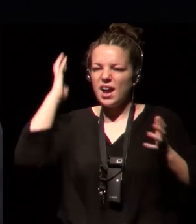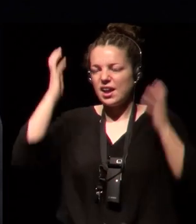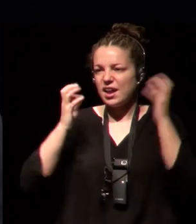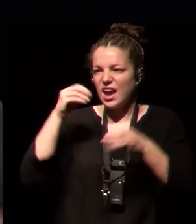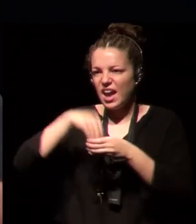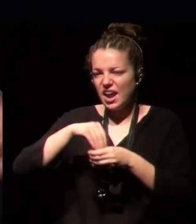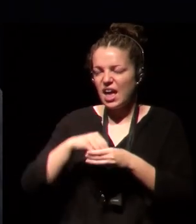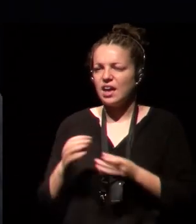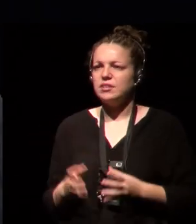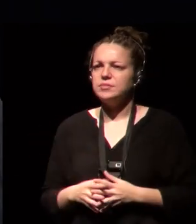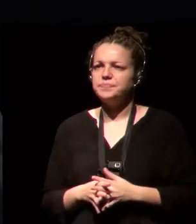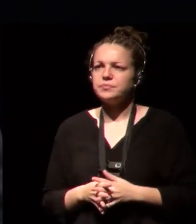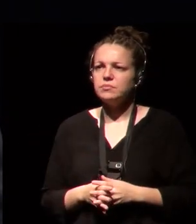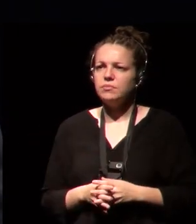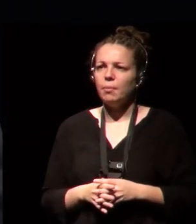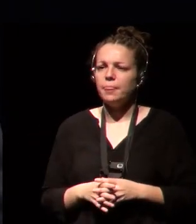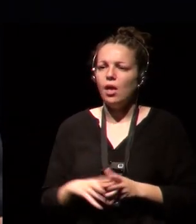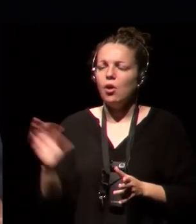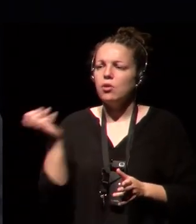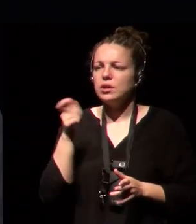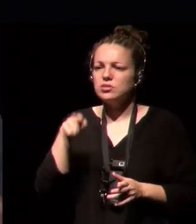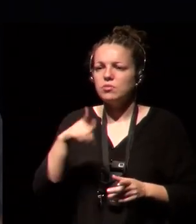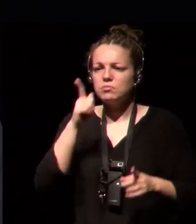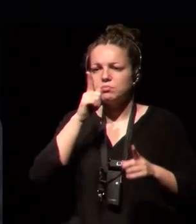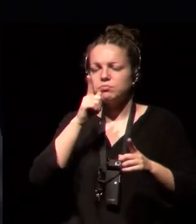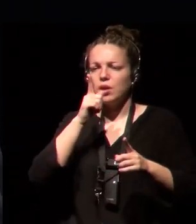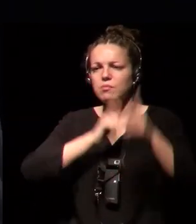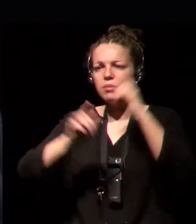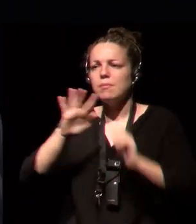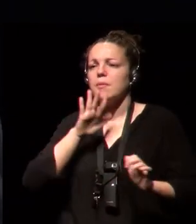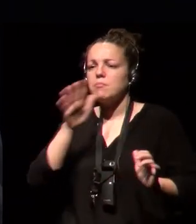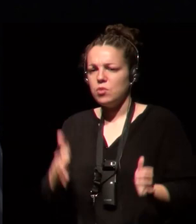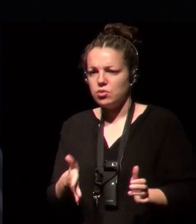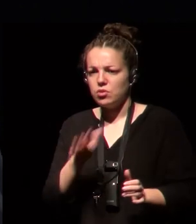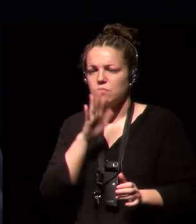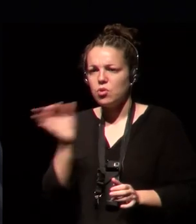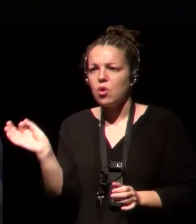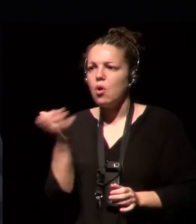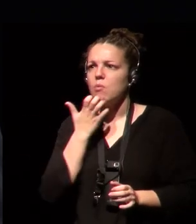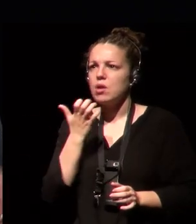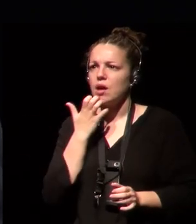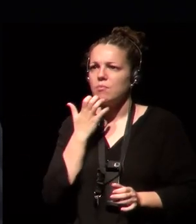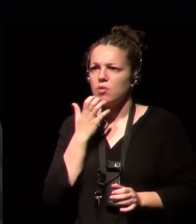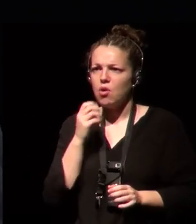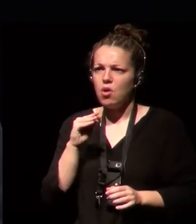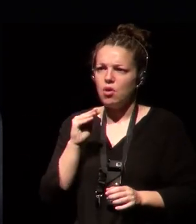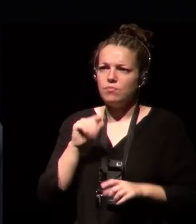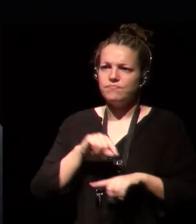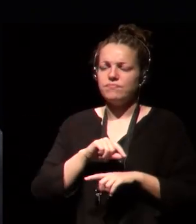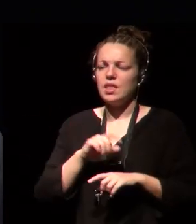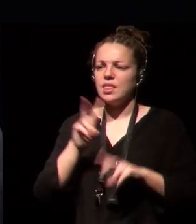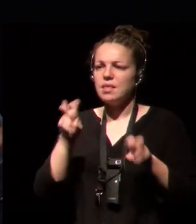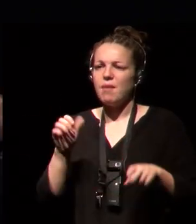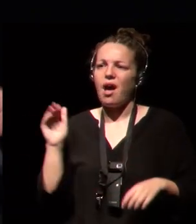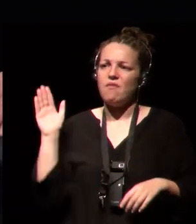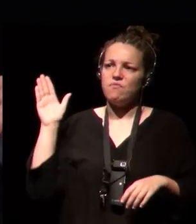¿Por qué esto es un problema? Where I live, 99% of them are gone. And they're being affected by climate change.